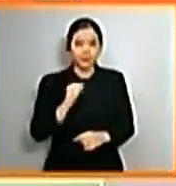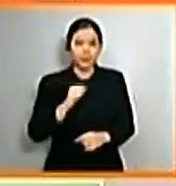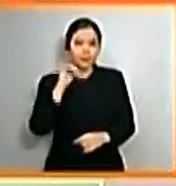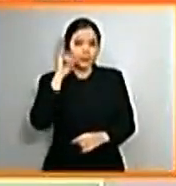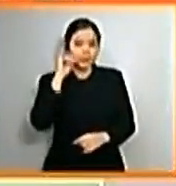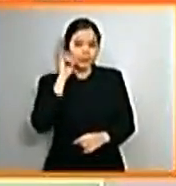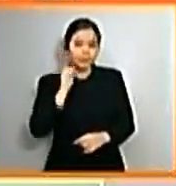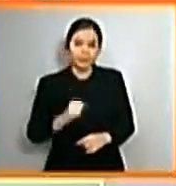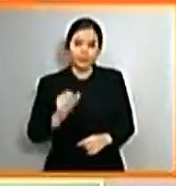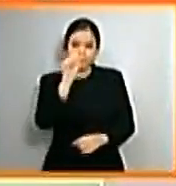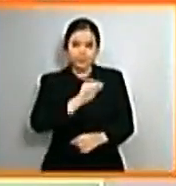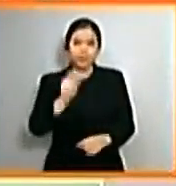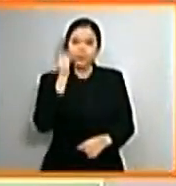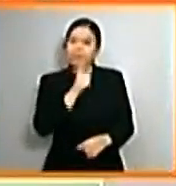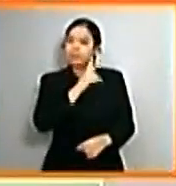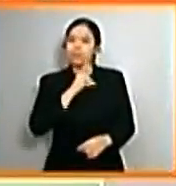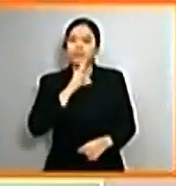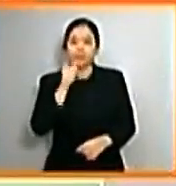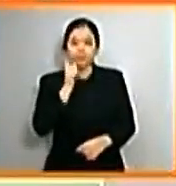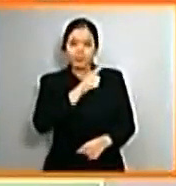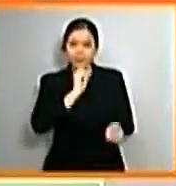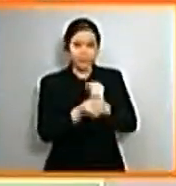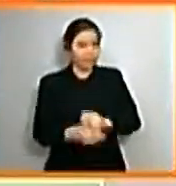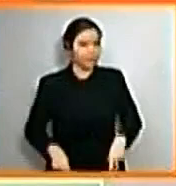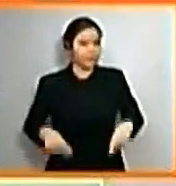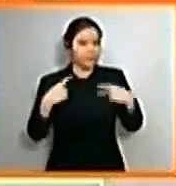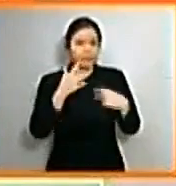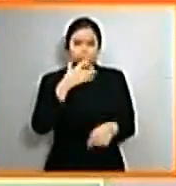@LotoHonduras. Loto te cambia la vida y tu suerte lo sabe.